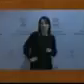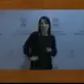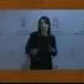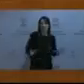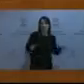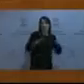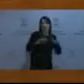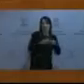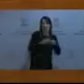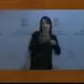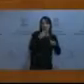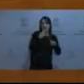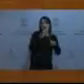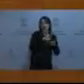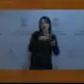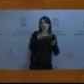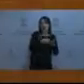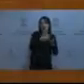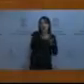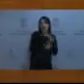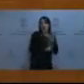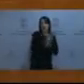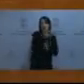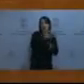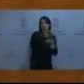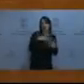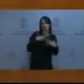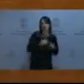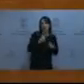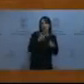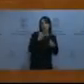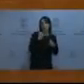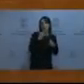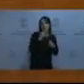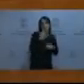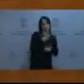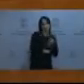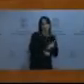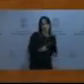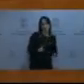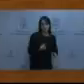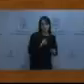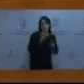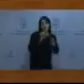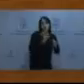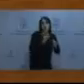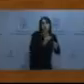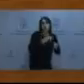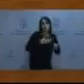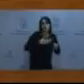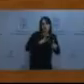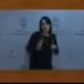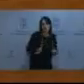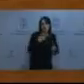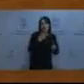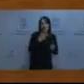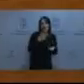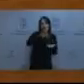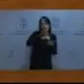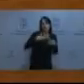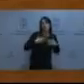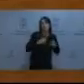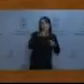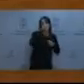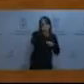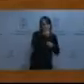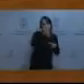este proyecto en su centro de salud, no en el sentido posesivo, sino en el lugar donde trabajan y desarrollan su